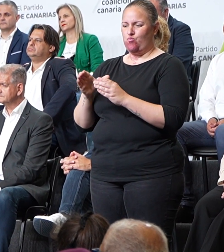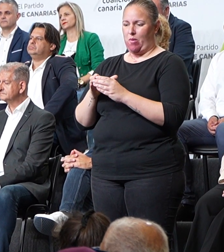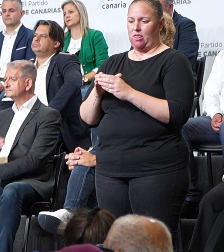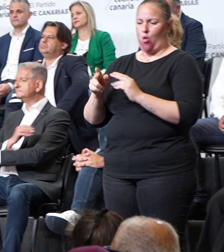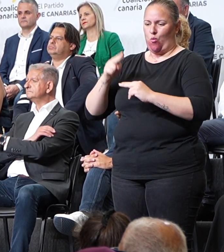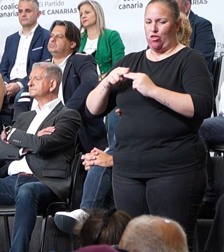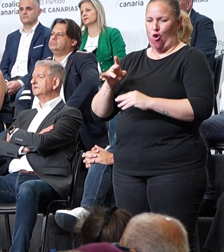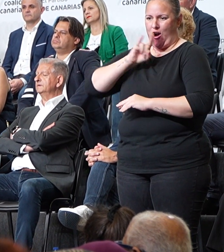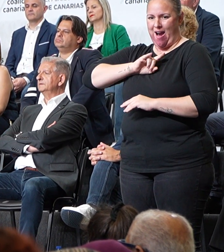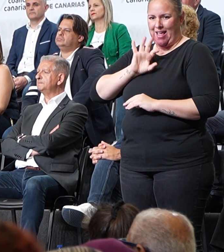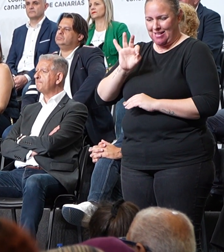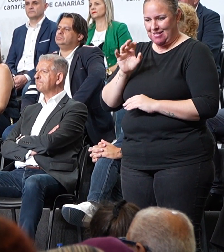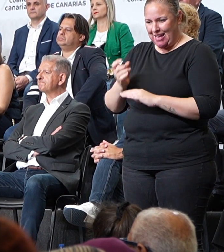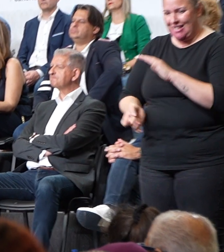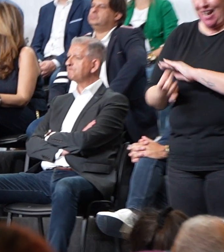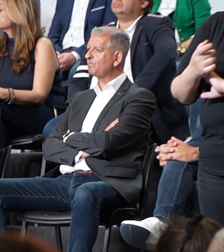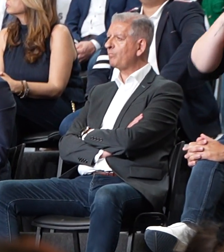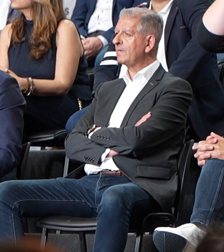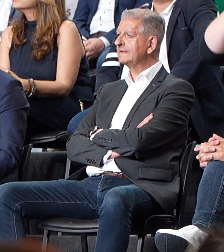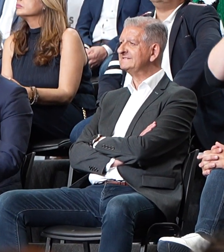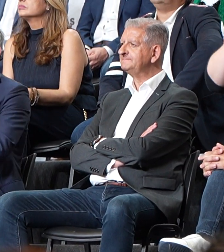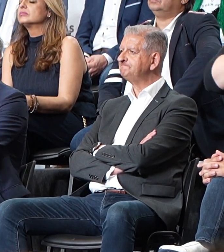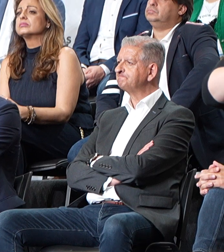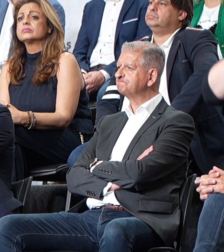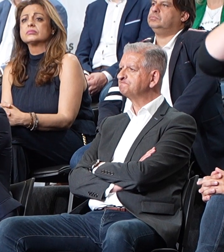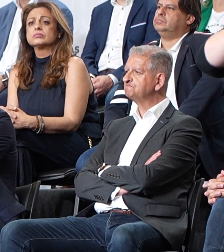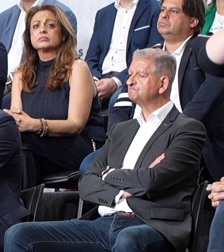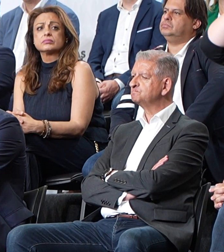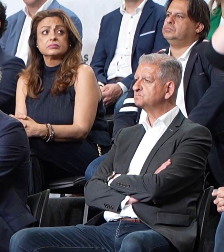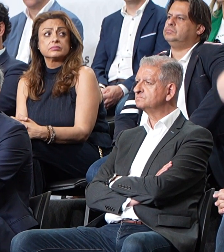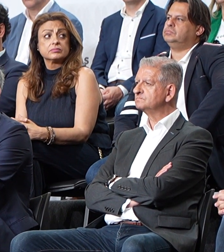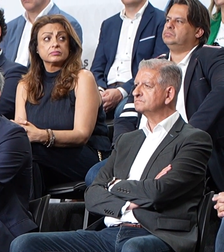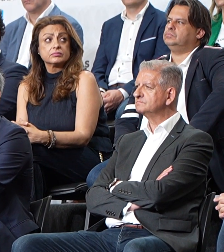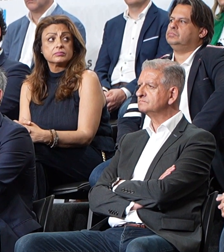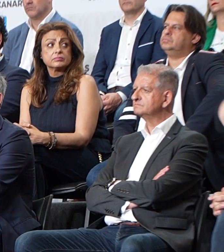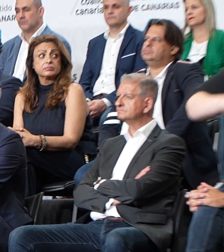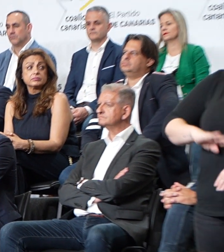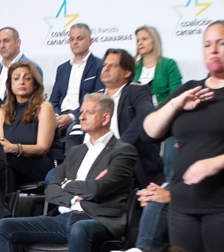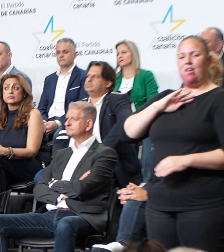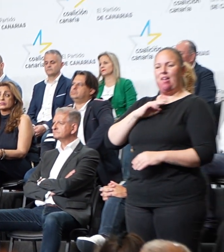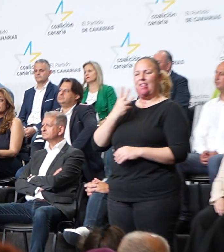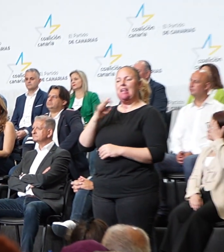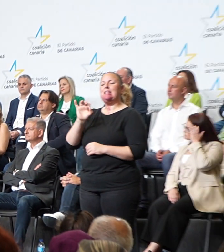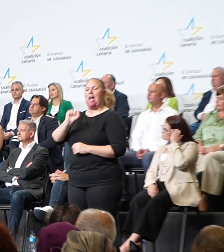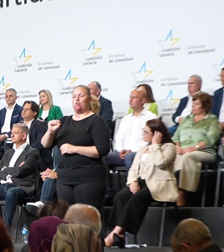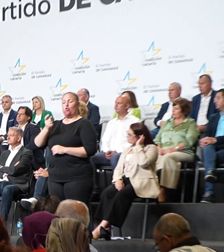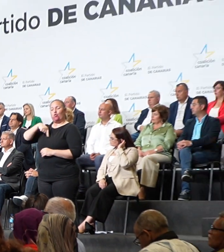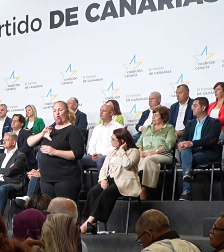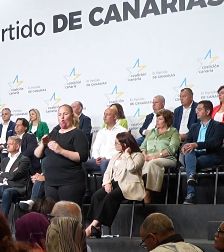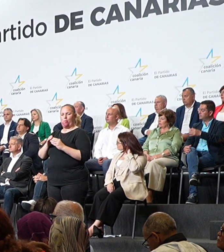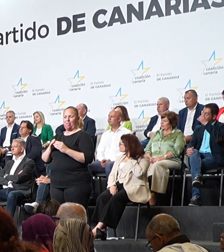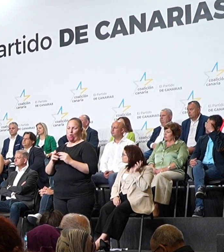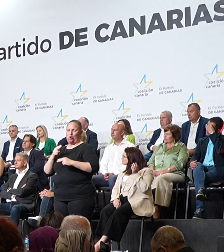Canarias que nació aquí, de los pueblos, de los barrios, de los municipios, cumple 30 años. Somos todavía un partido